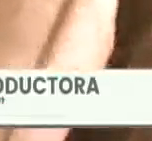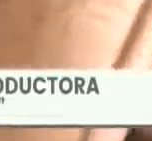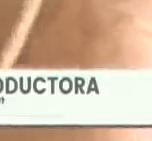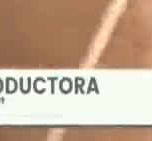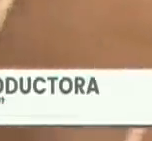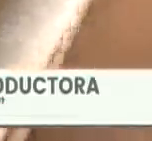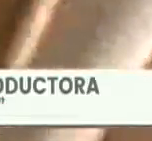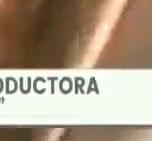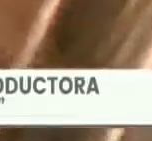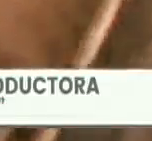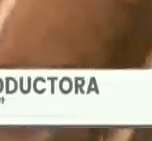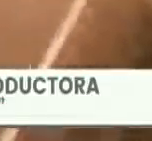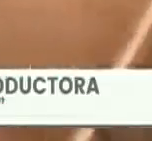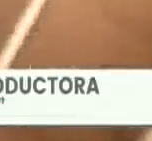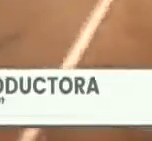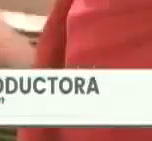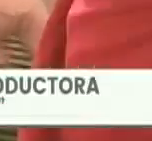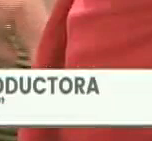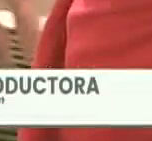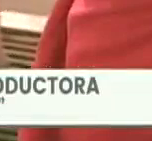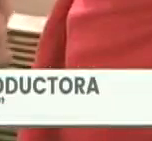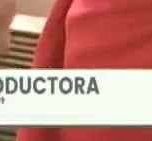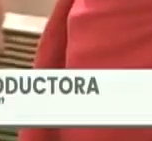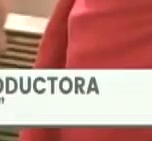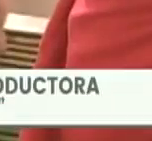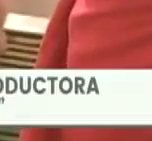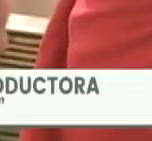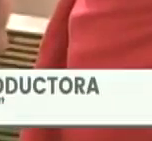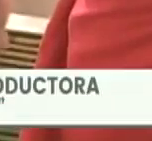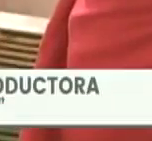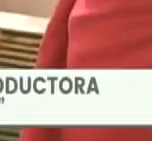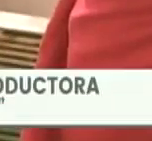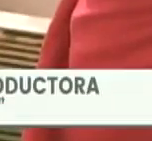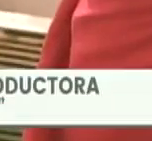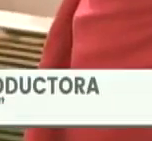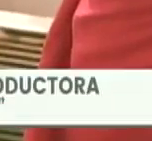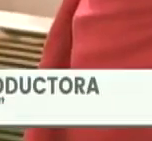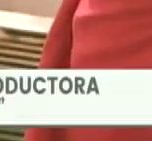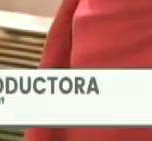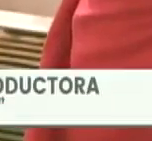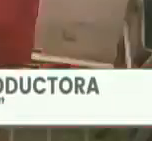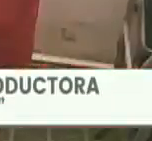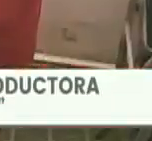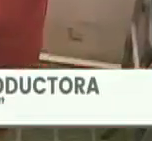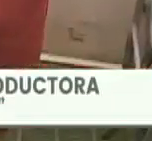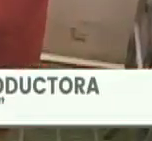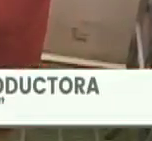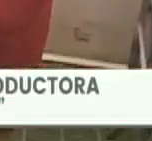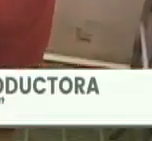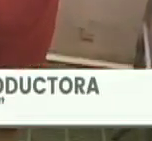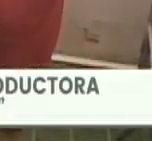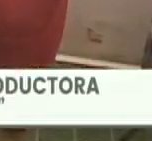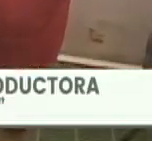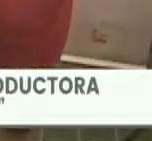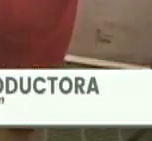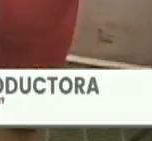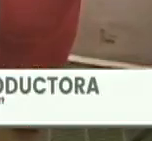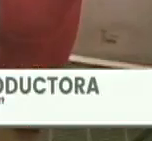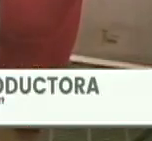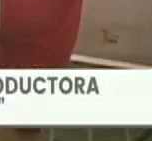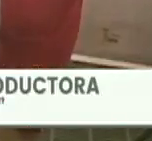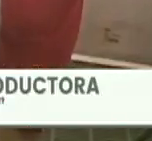lactantes, cerdos destetados, en crecimiento, desarrollo y el engorde. Para ser